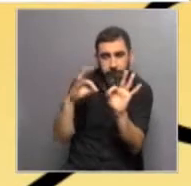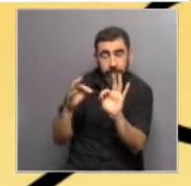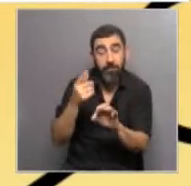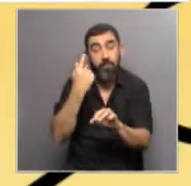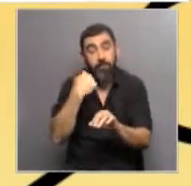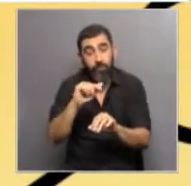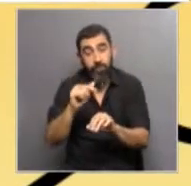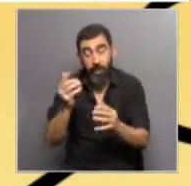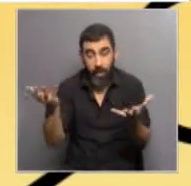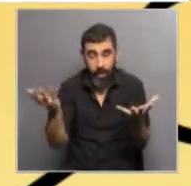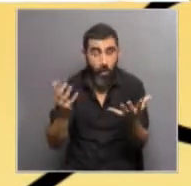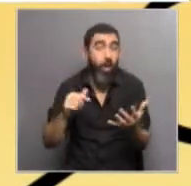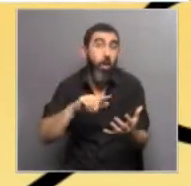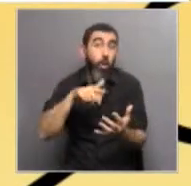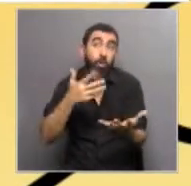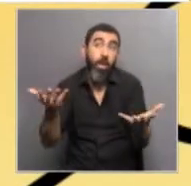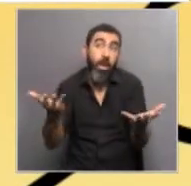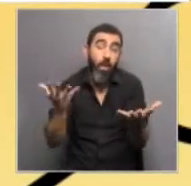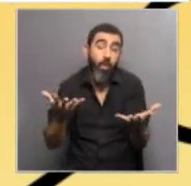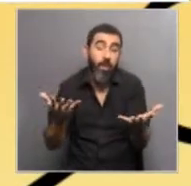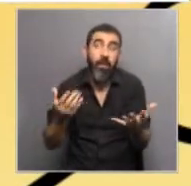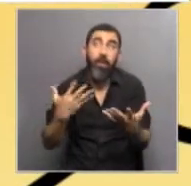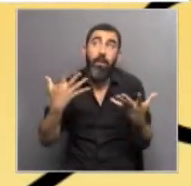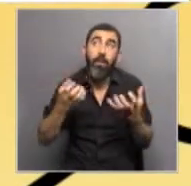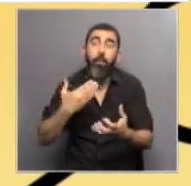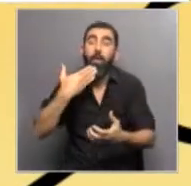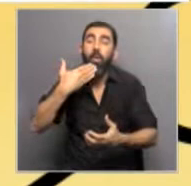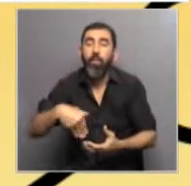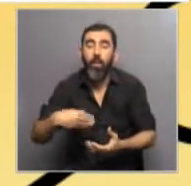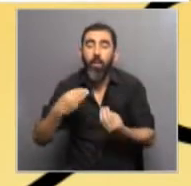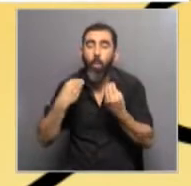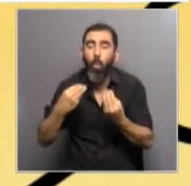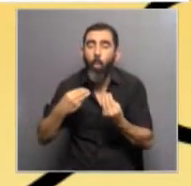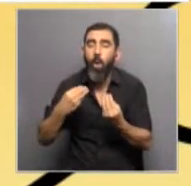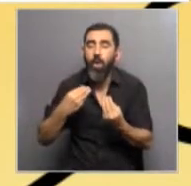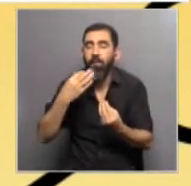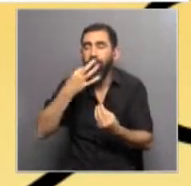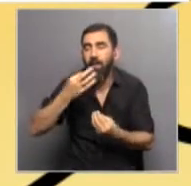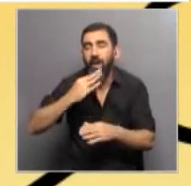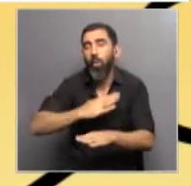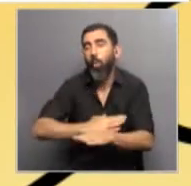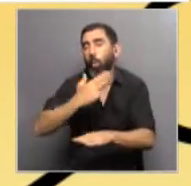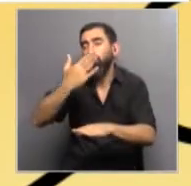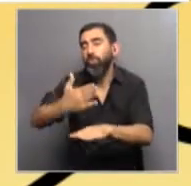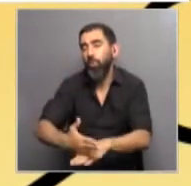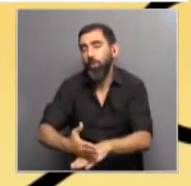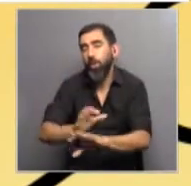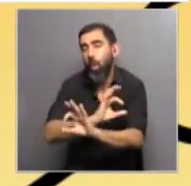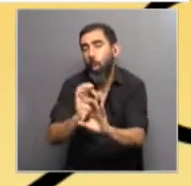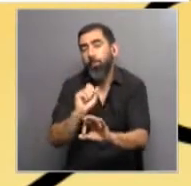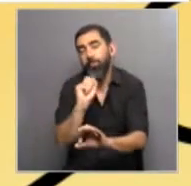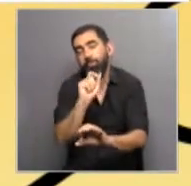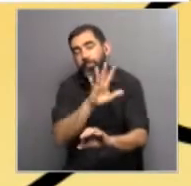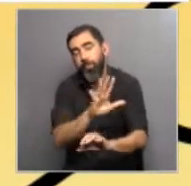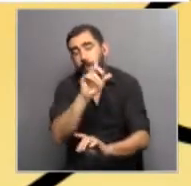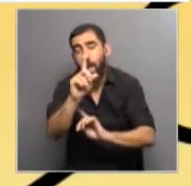Entonces, hoy, ¿en dónde estamos? Estamos tratando de entender cuáles son los efectos comunes o las características comunes